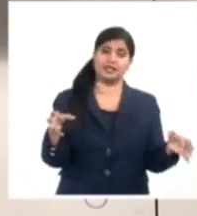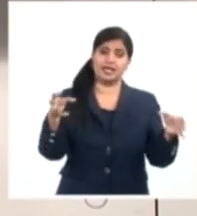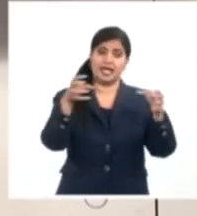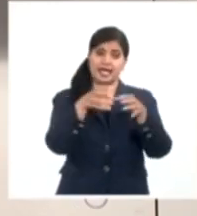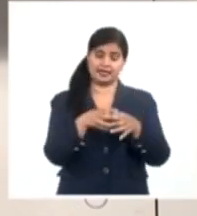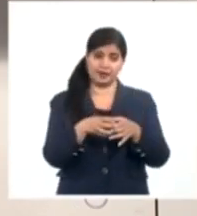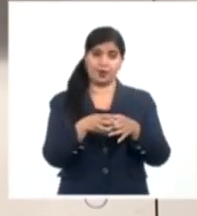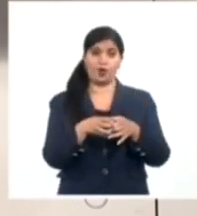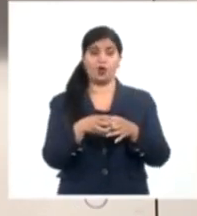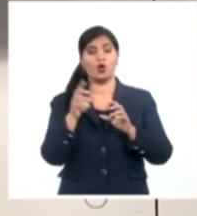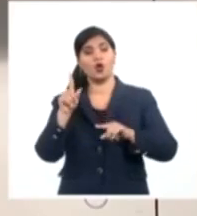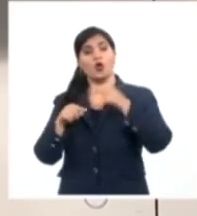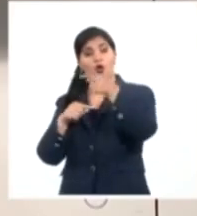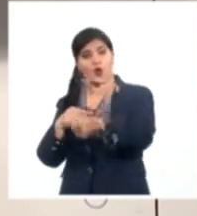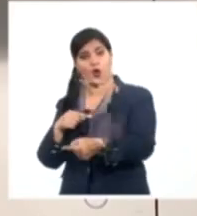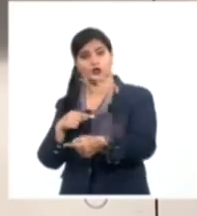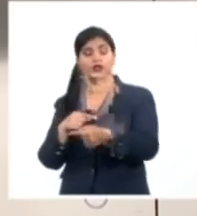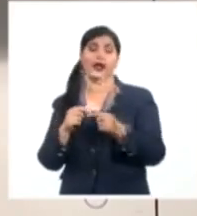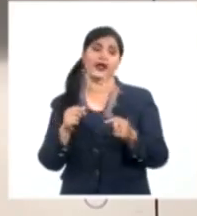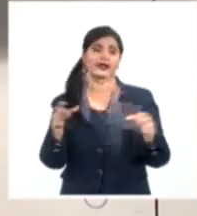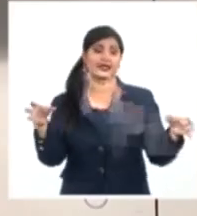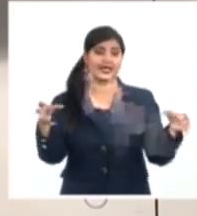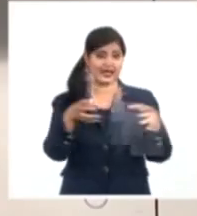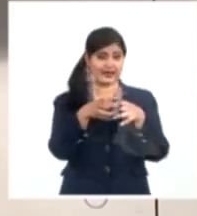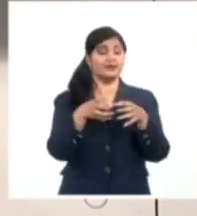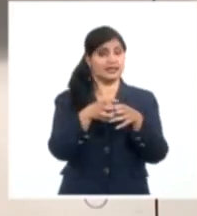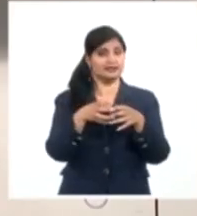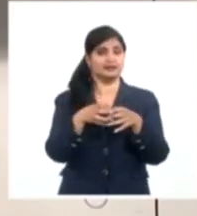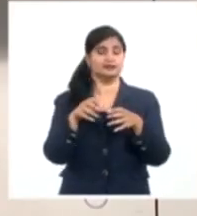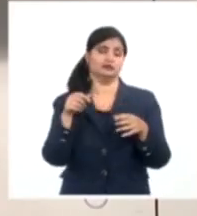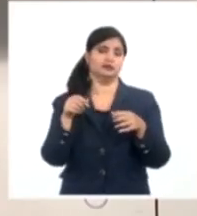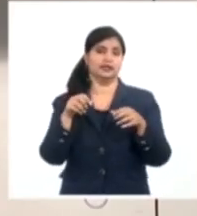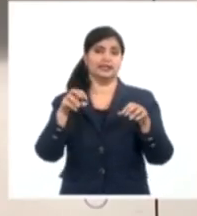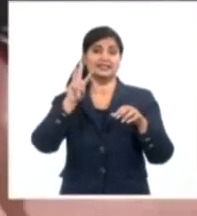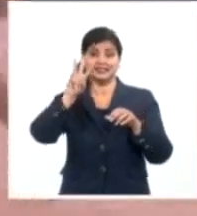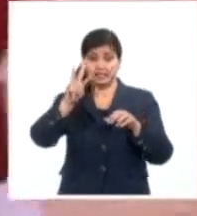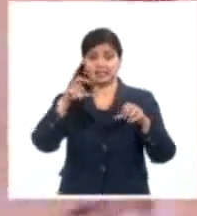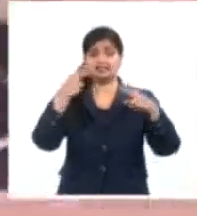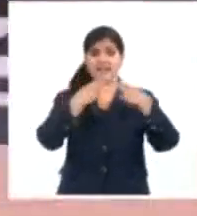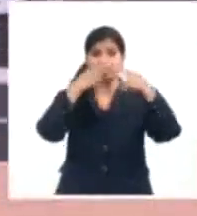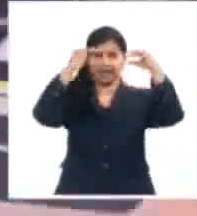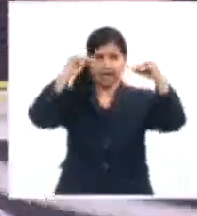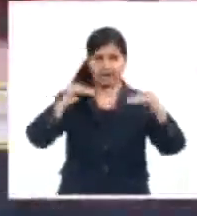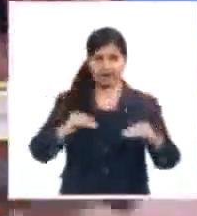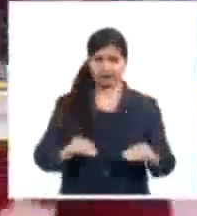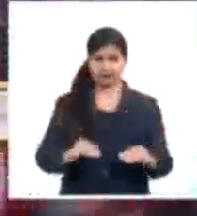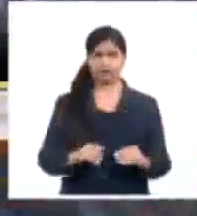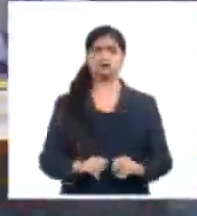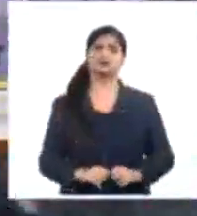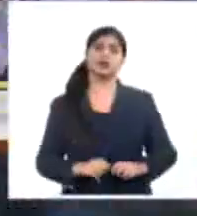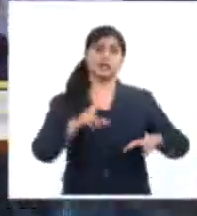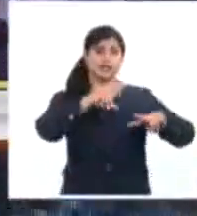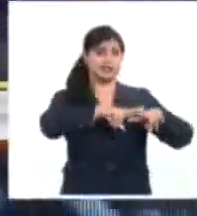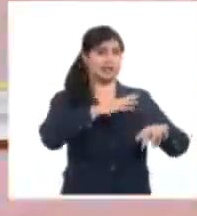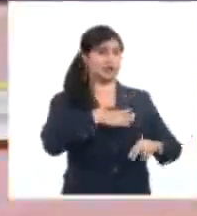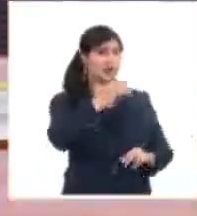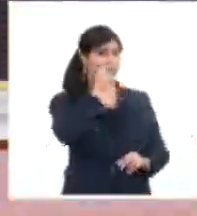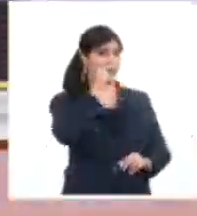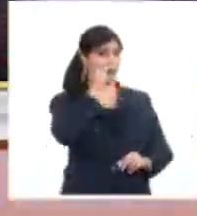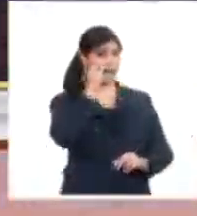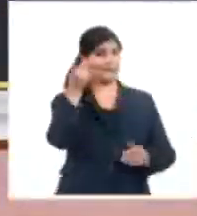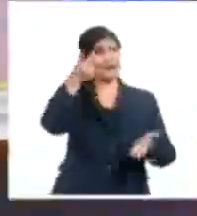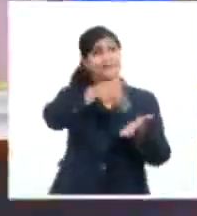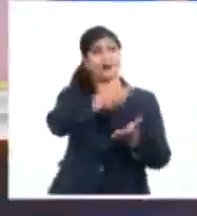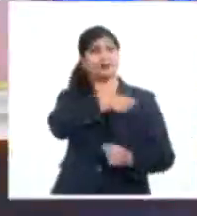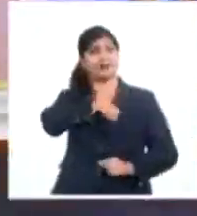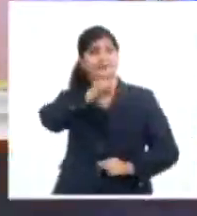mida fuerzas ante el gran Canarias en partido correspondiente a la jornada 13 de la liga endesa el halativo tabanero quien estuvo fuera del tabloncillo